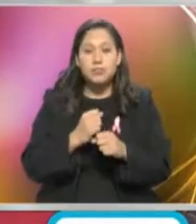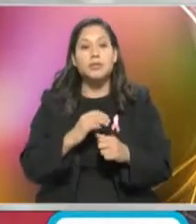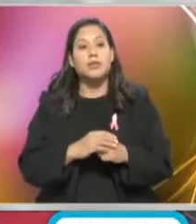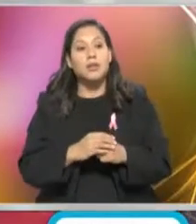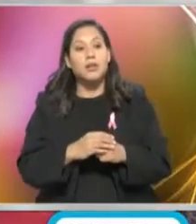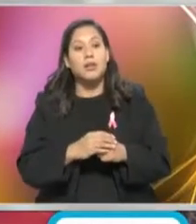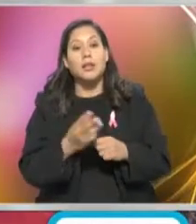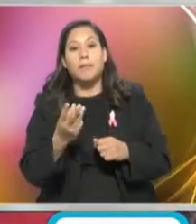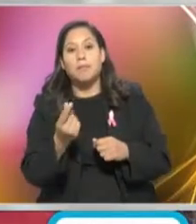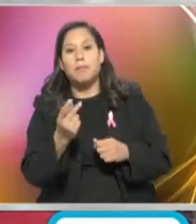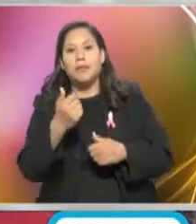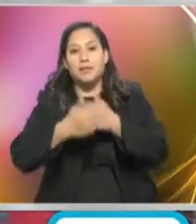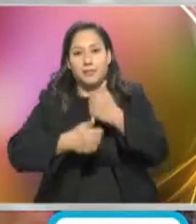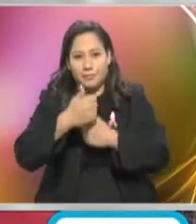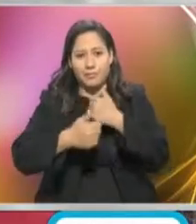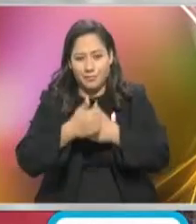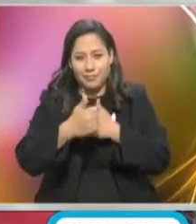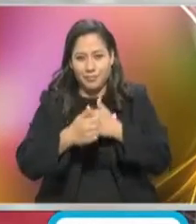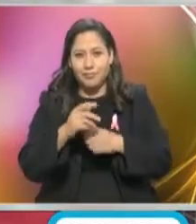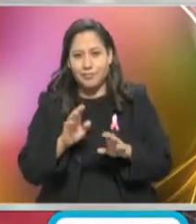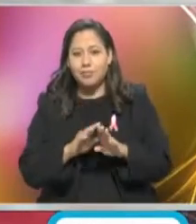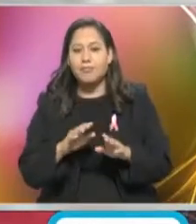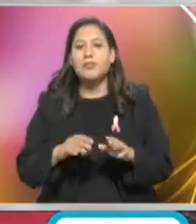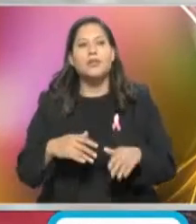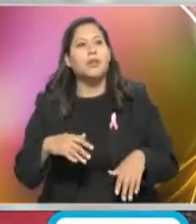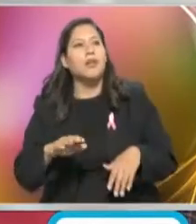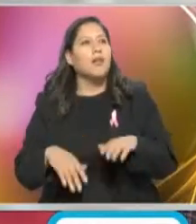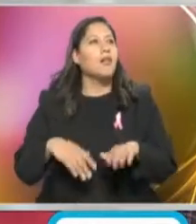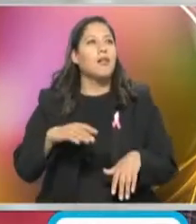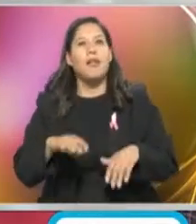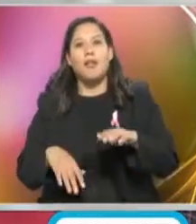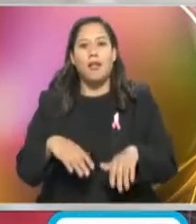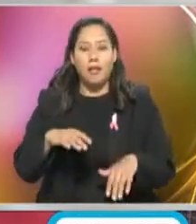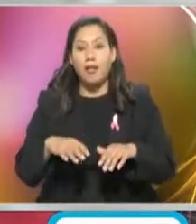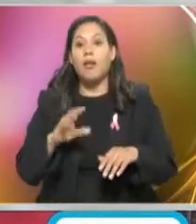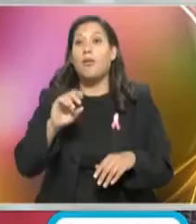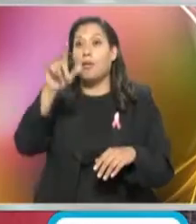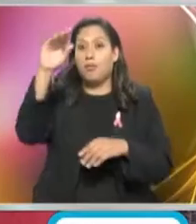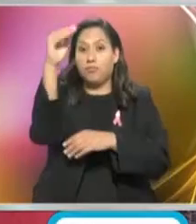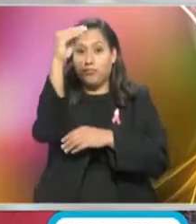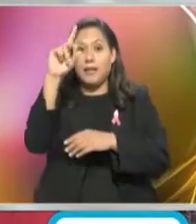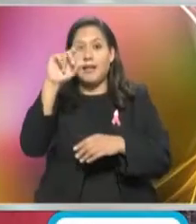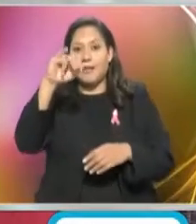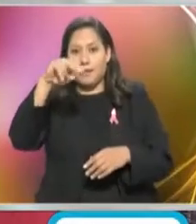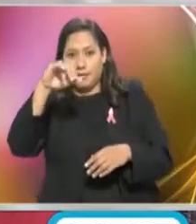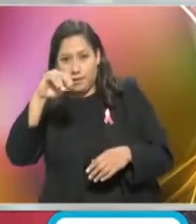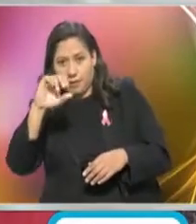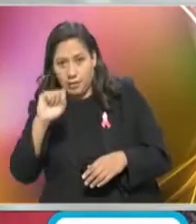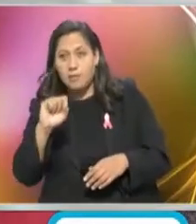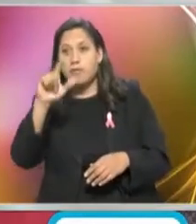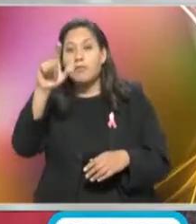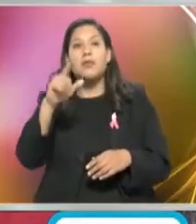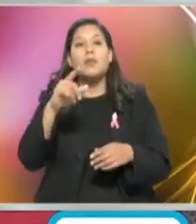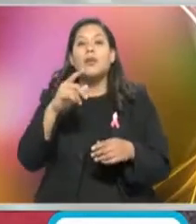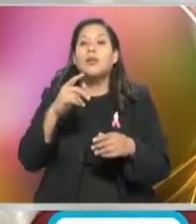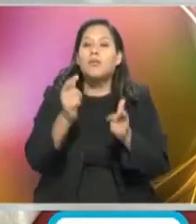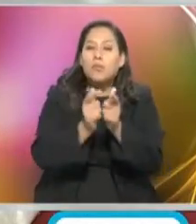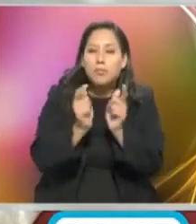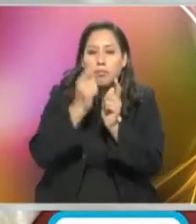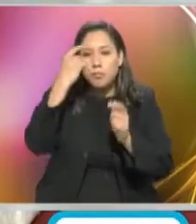cosa que se llama el perrotón, que Sí. son caminatas de perros. Es famosísimo. Se van a los dinamos, a un club que encontraron para